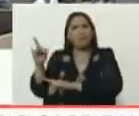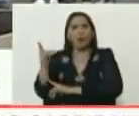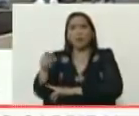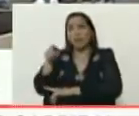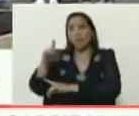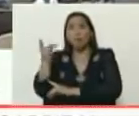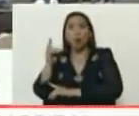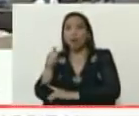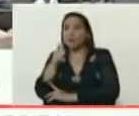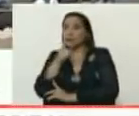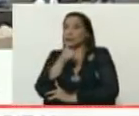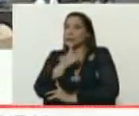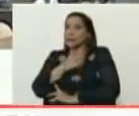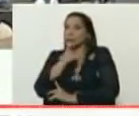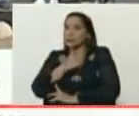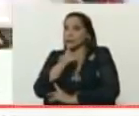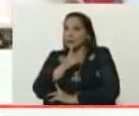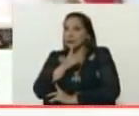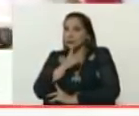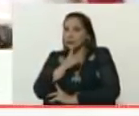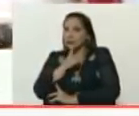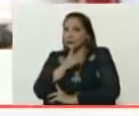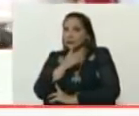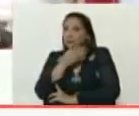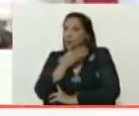van a arrepentir toda la vida, se lo garantizo.